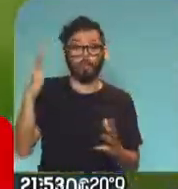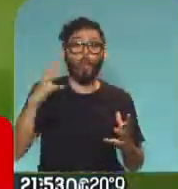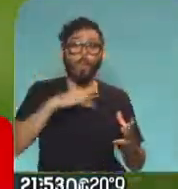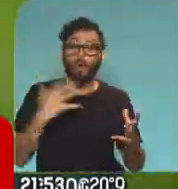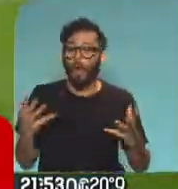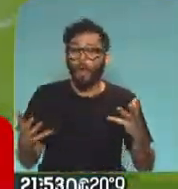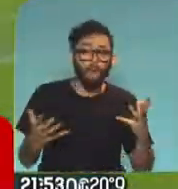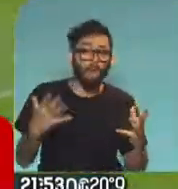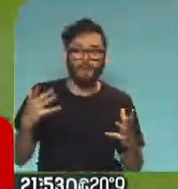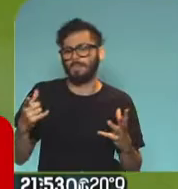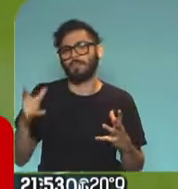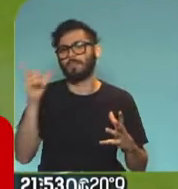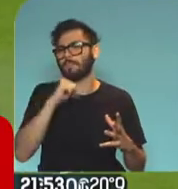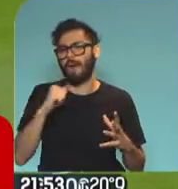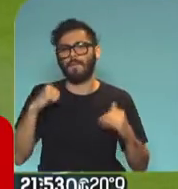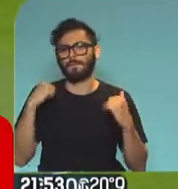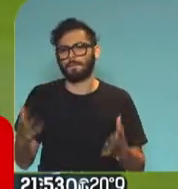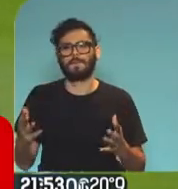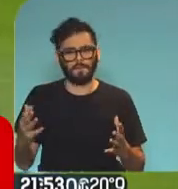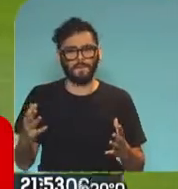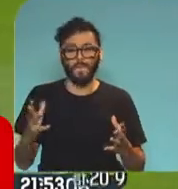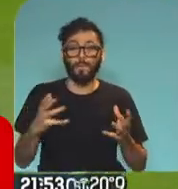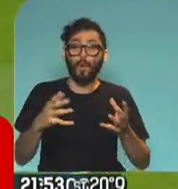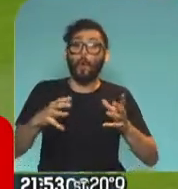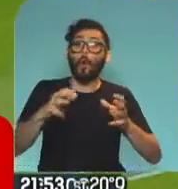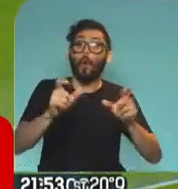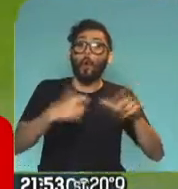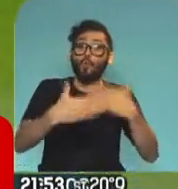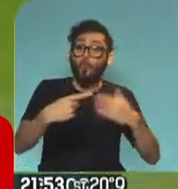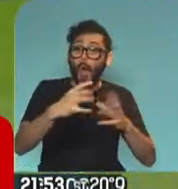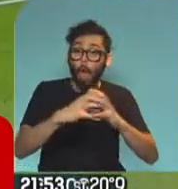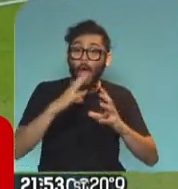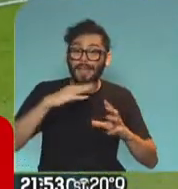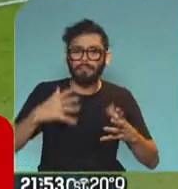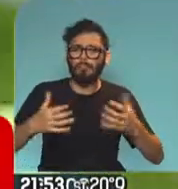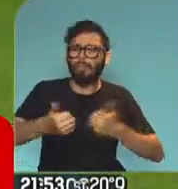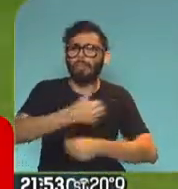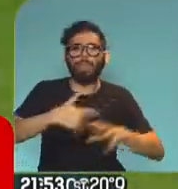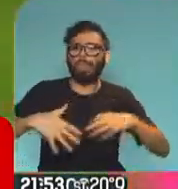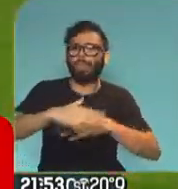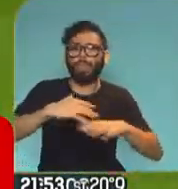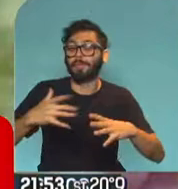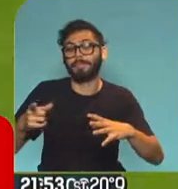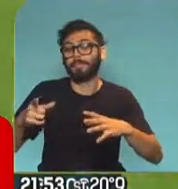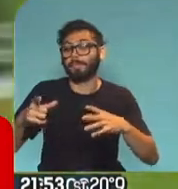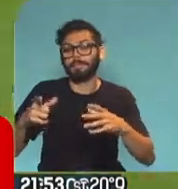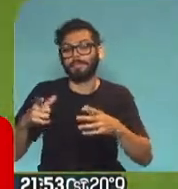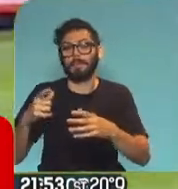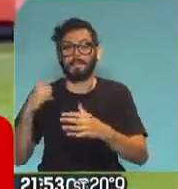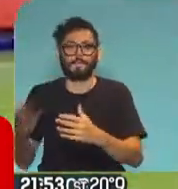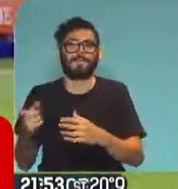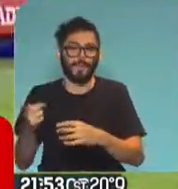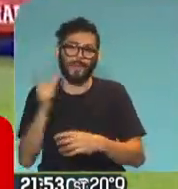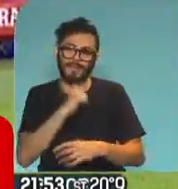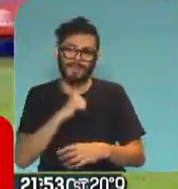desorientado y con muchos jugadores desordenados. Bueno, lamentablemente en el área chica,